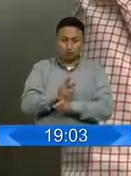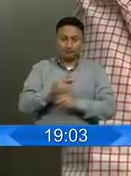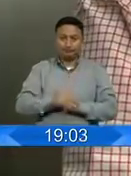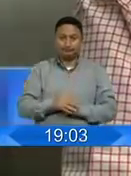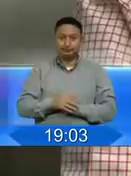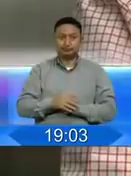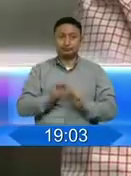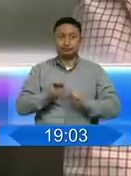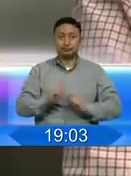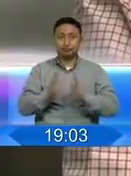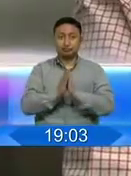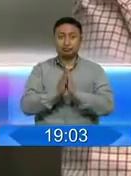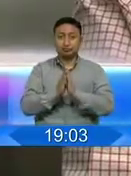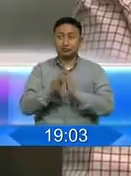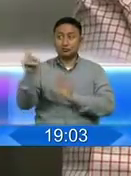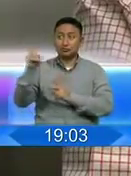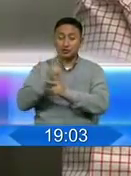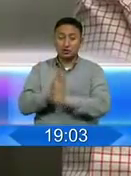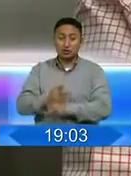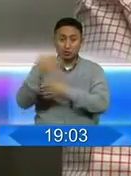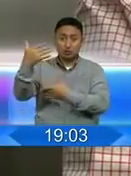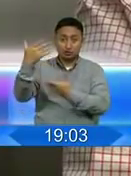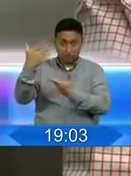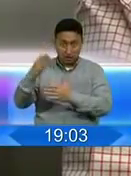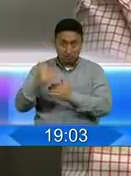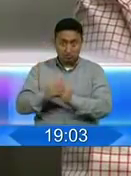petición y en trámite del asilo político.